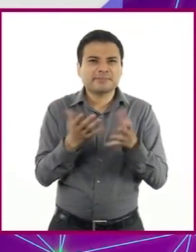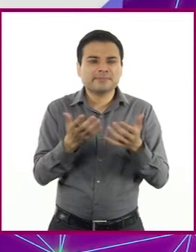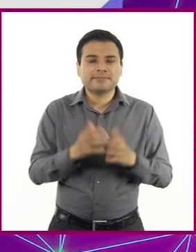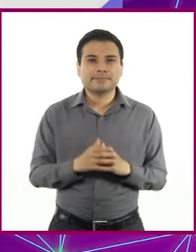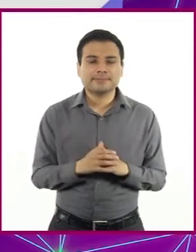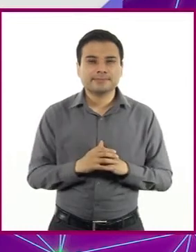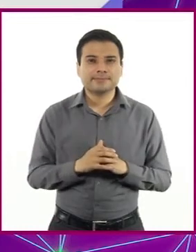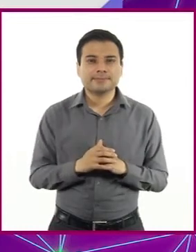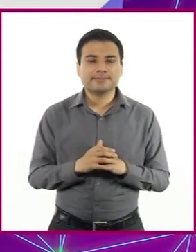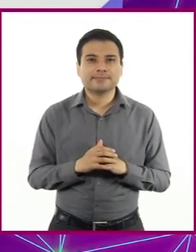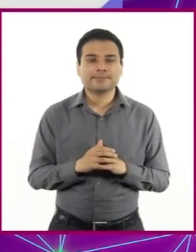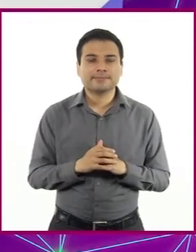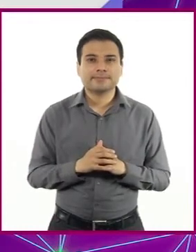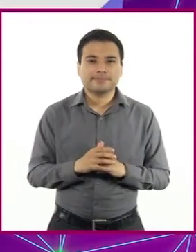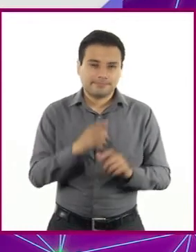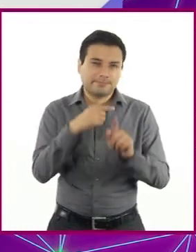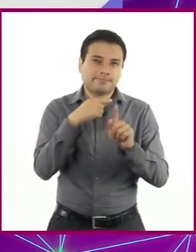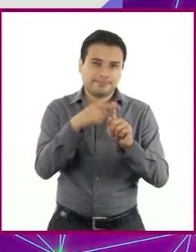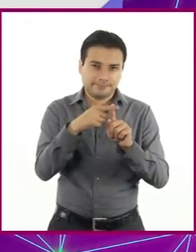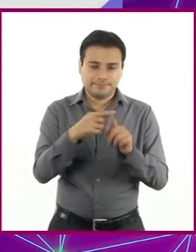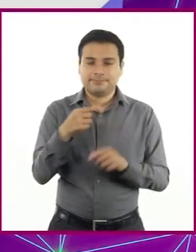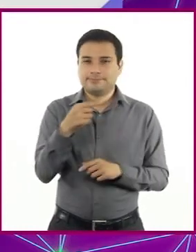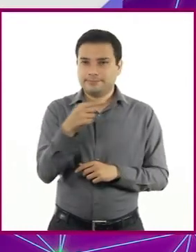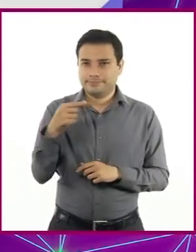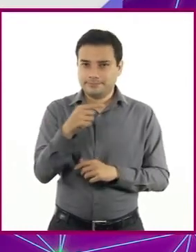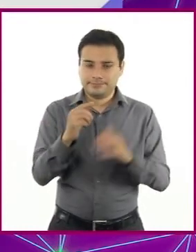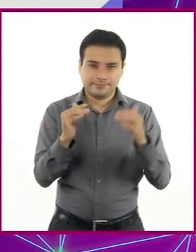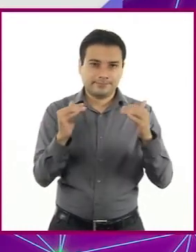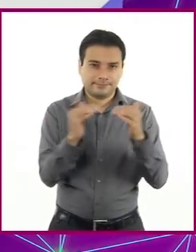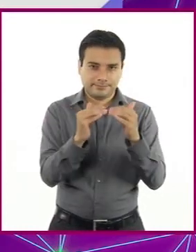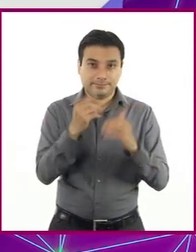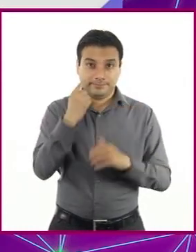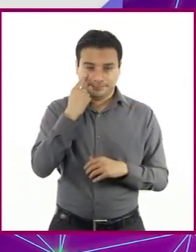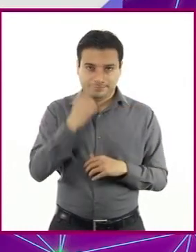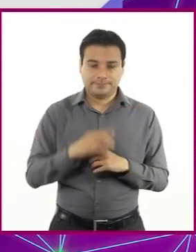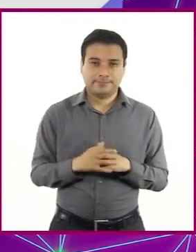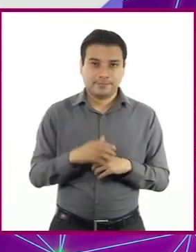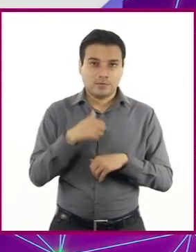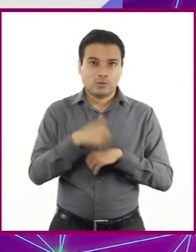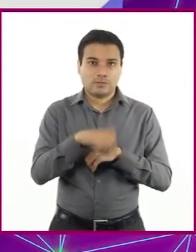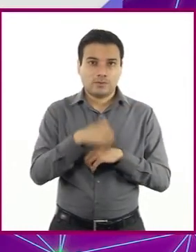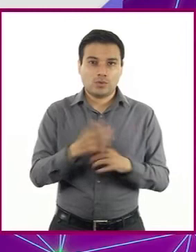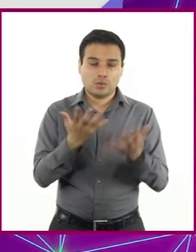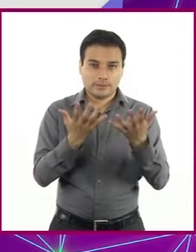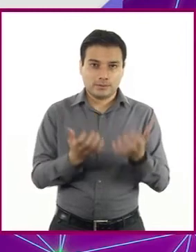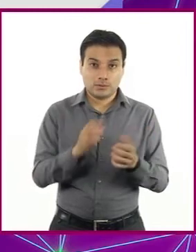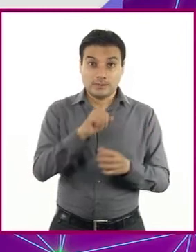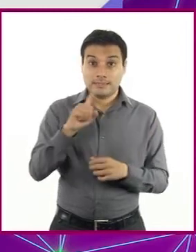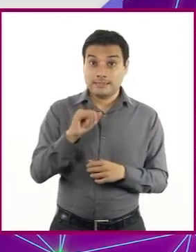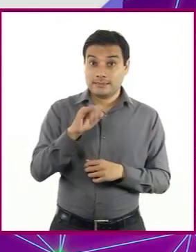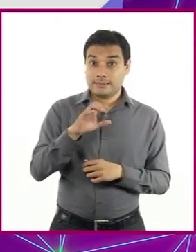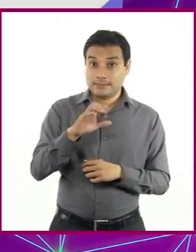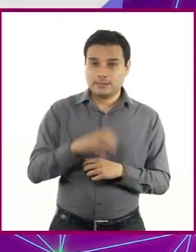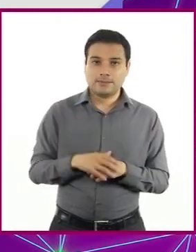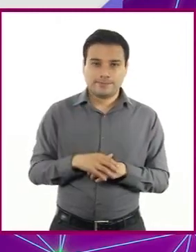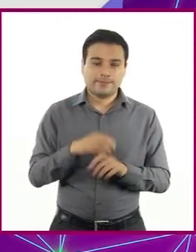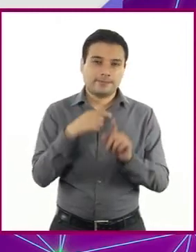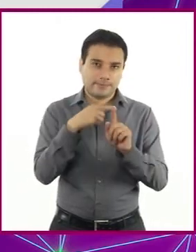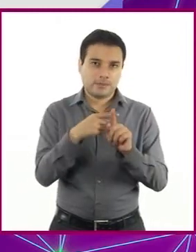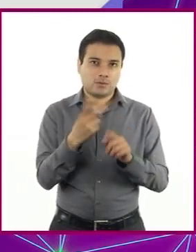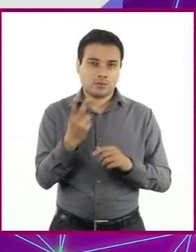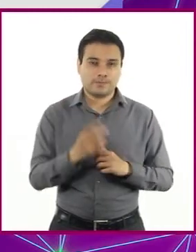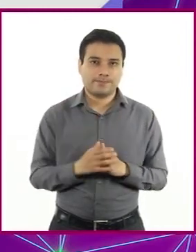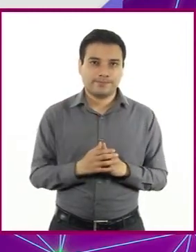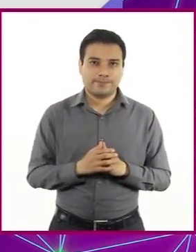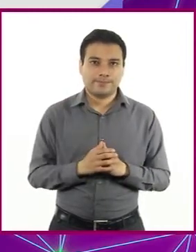positivas como de negativas, deducimos que el número de oxidación para el zinc es de más 2.